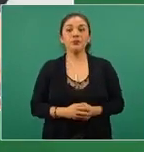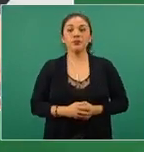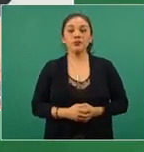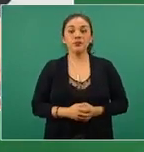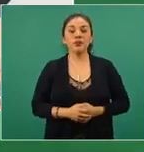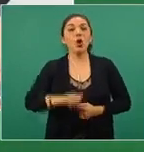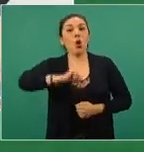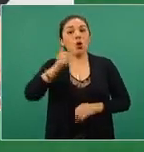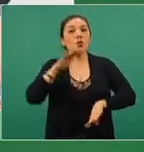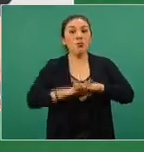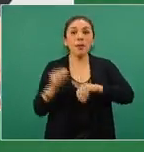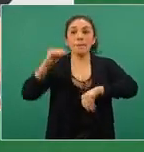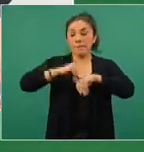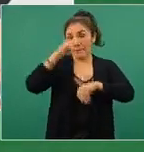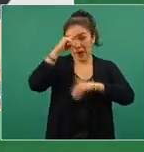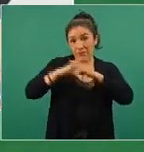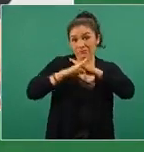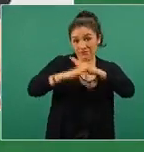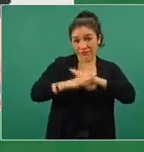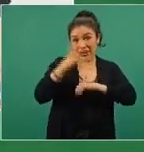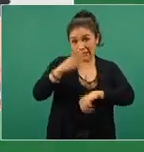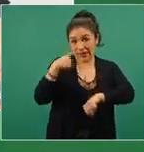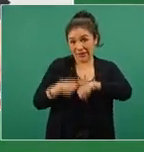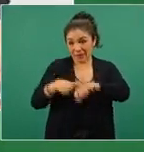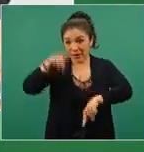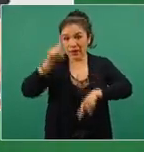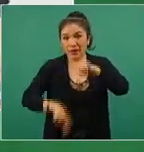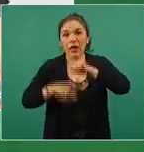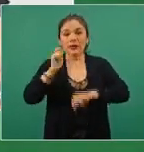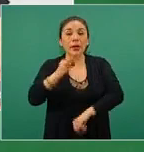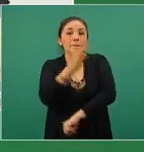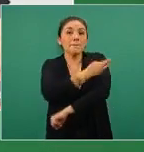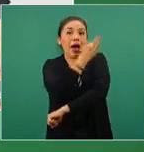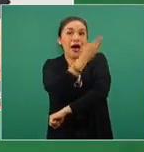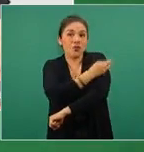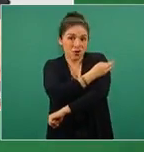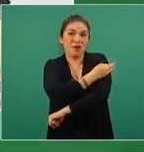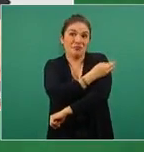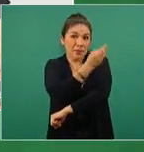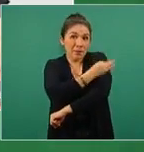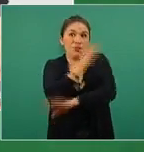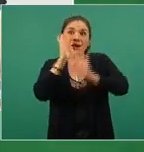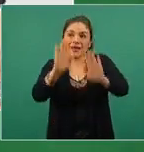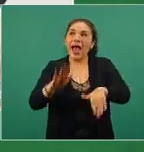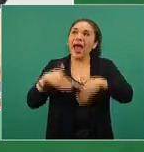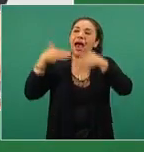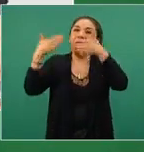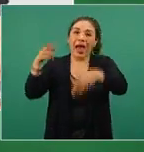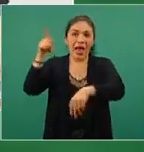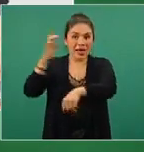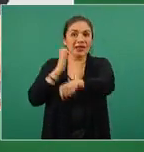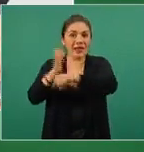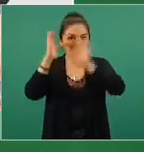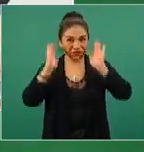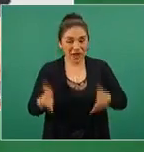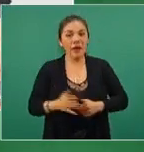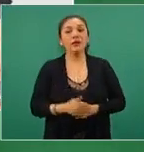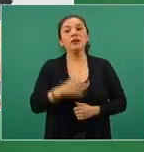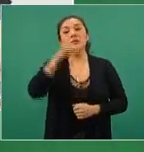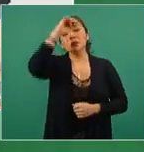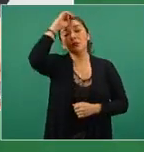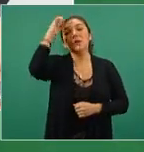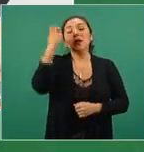herramienta más que se suma a la prevención de esta enfermedad son las vacunas que ya llegaron a nuestro estado,